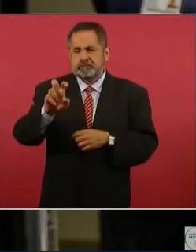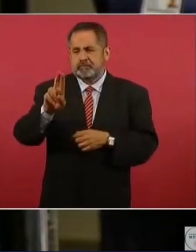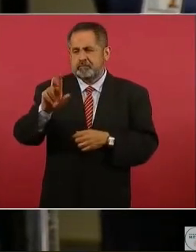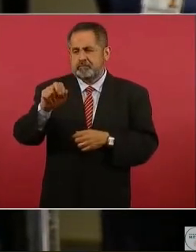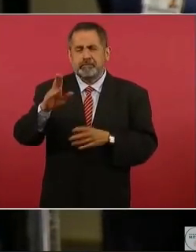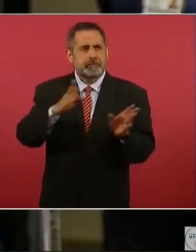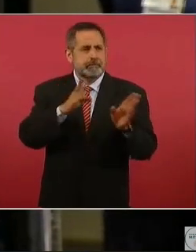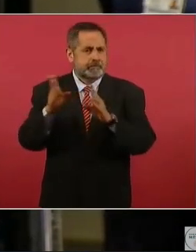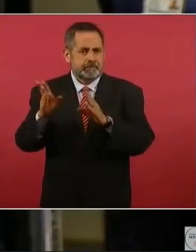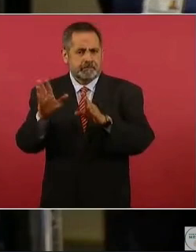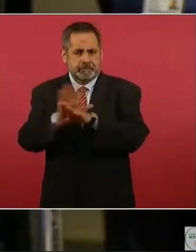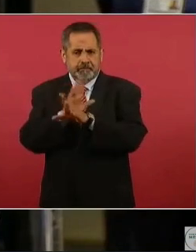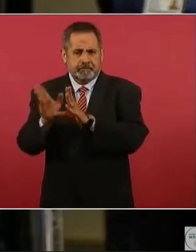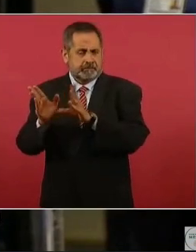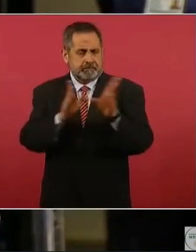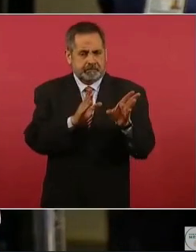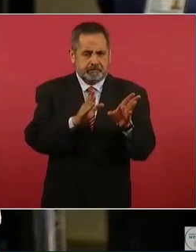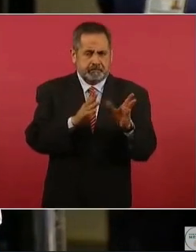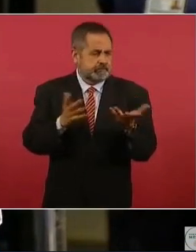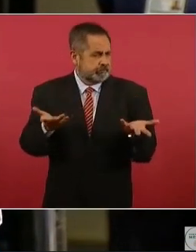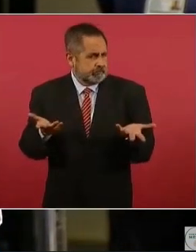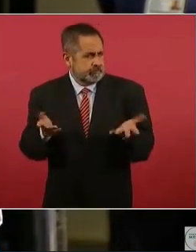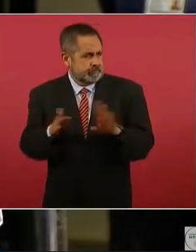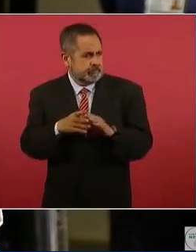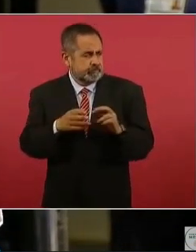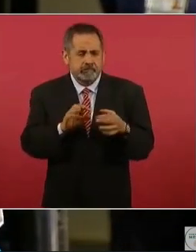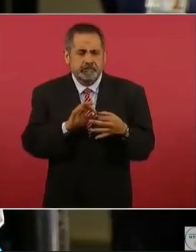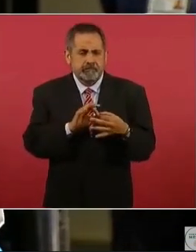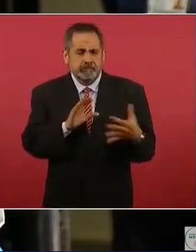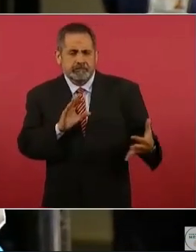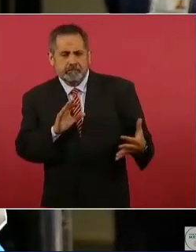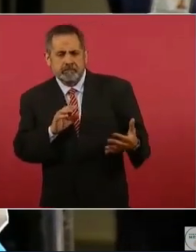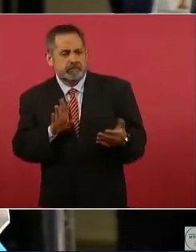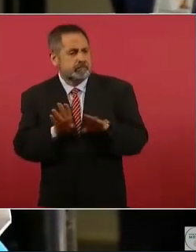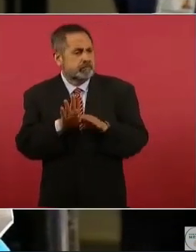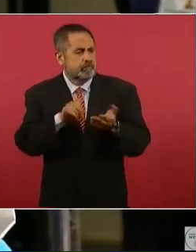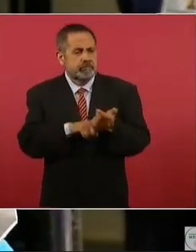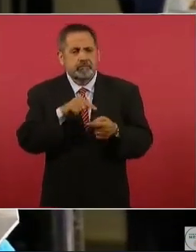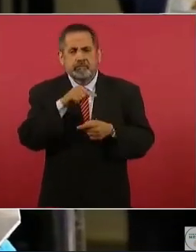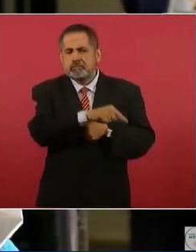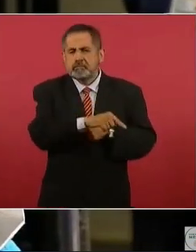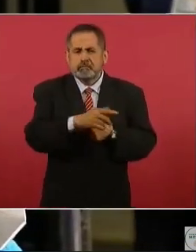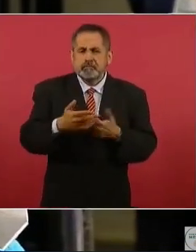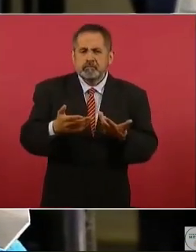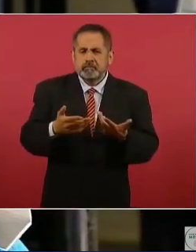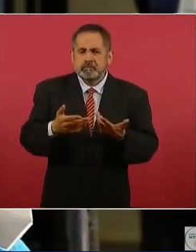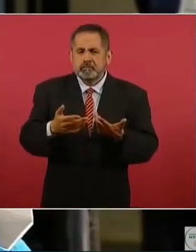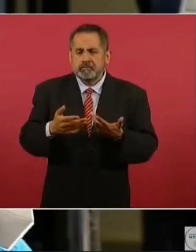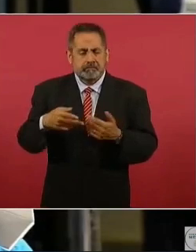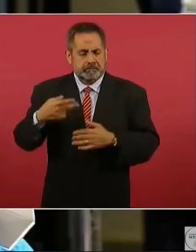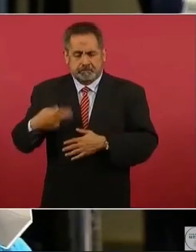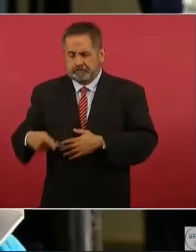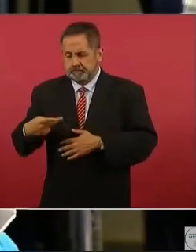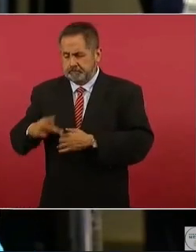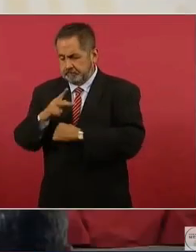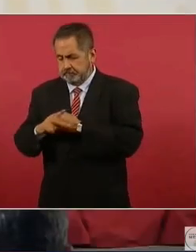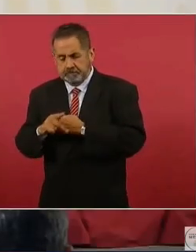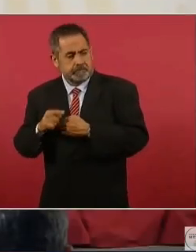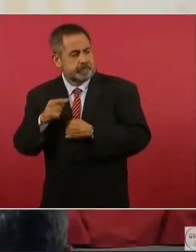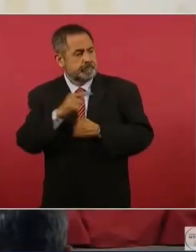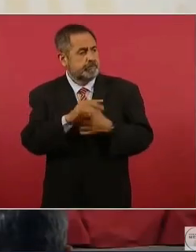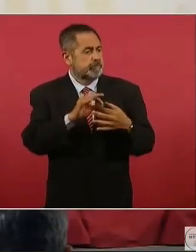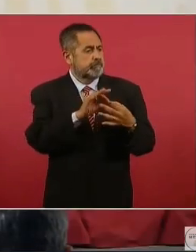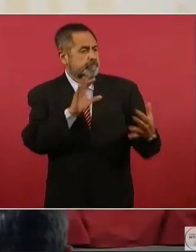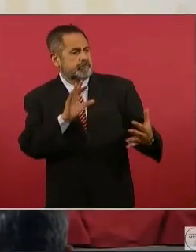se romperá la coordinación bursátil que existe entre los mercados de nuestro país y los de